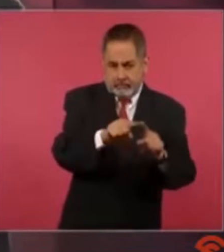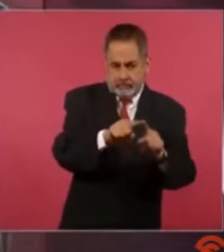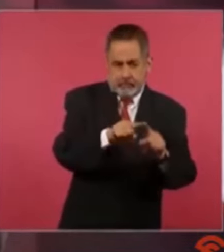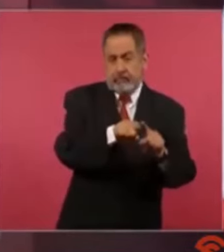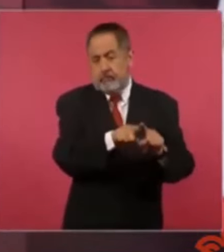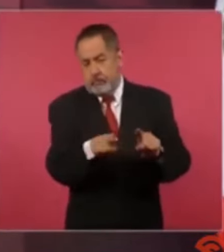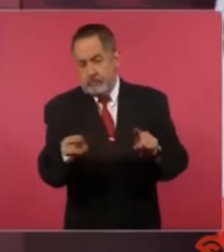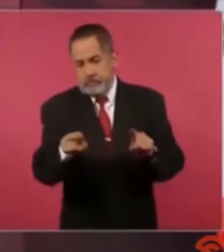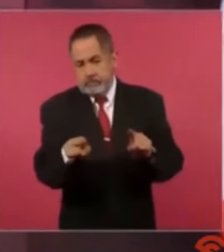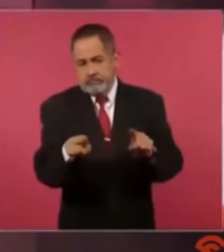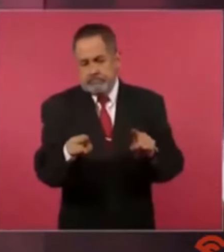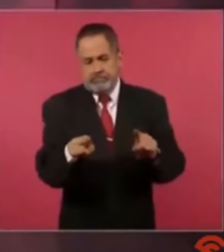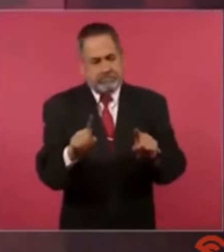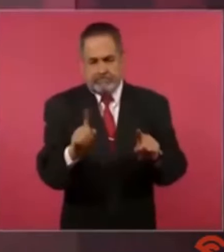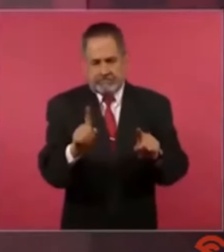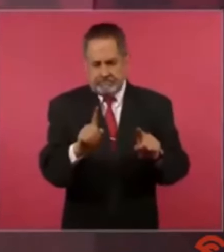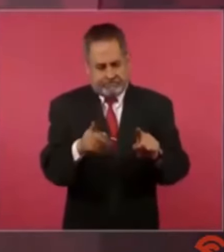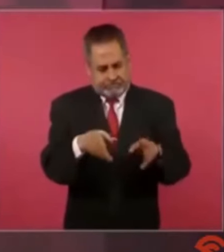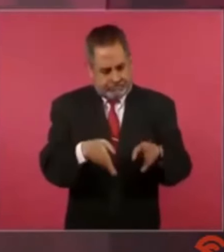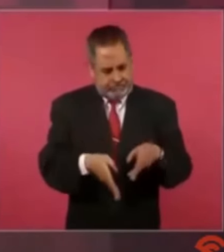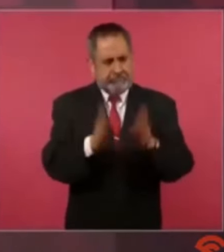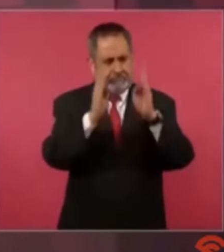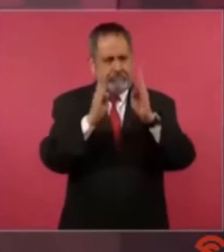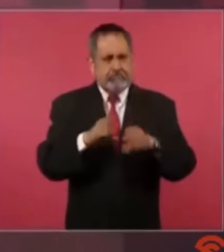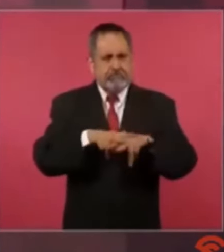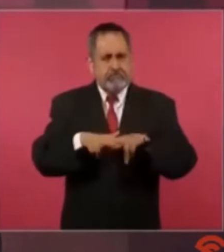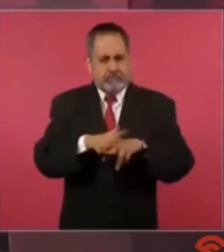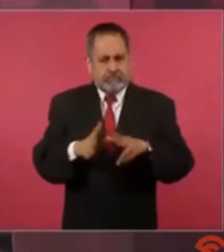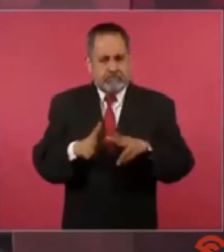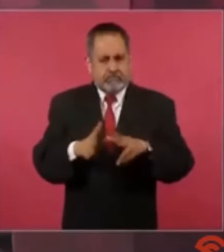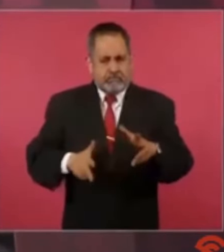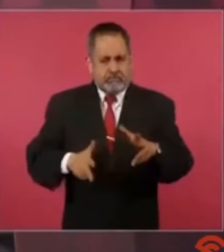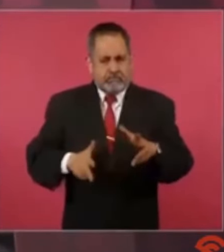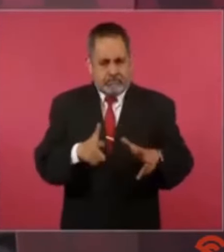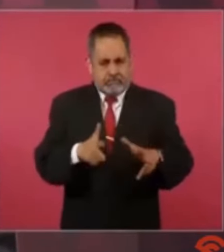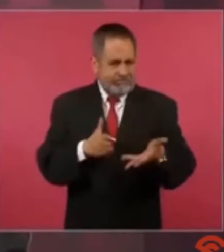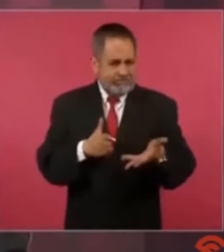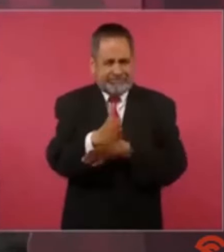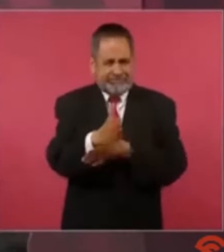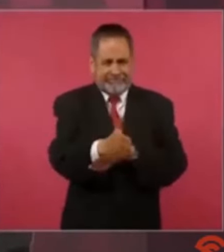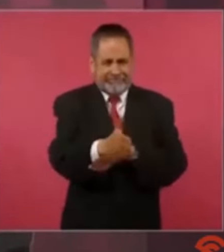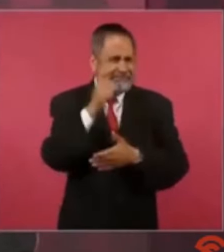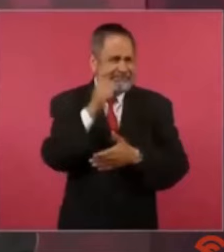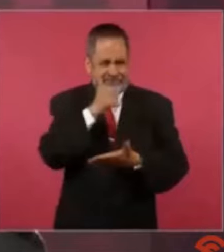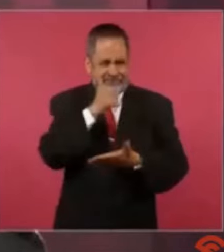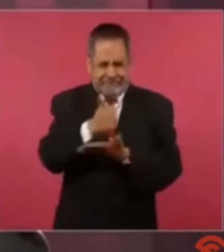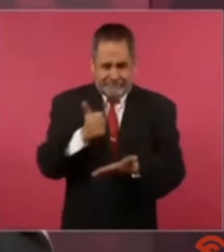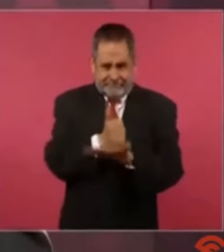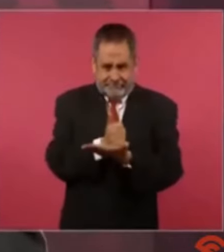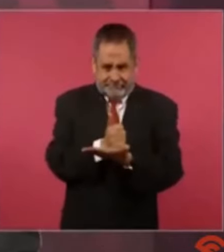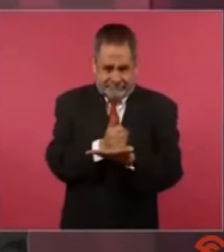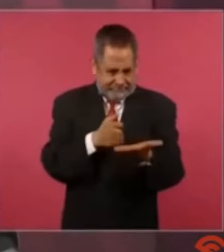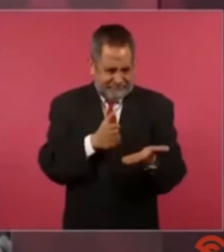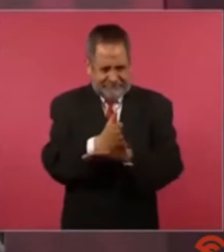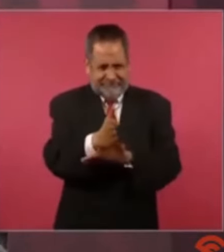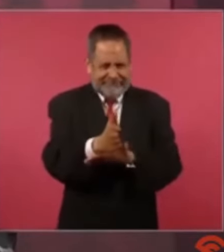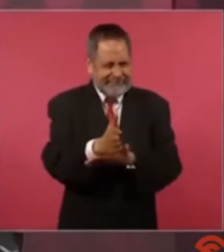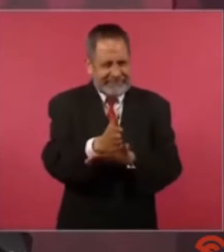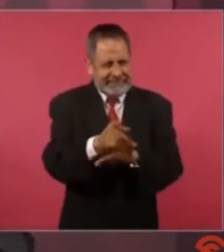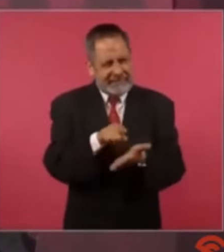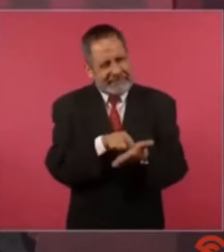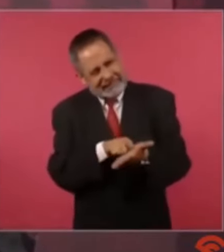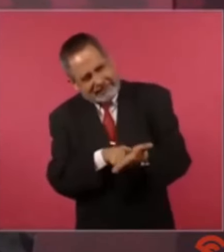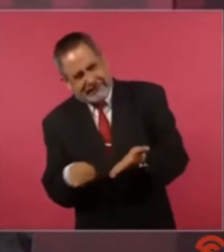para que no pase el tren y parta la ciudad, como ha sucedido